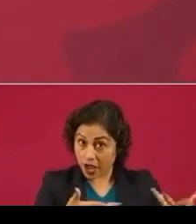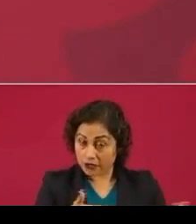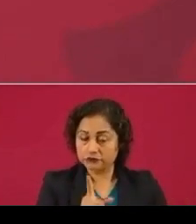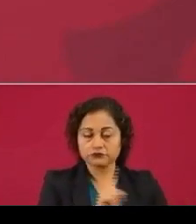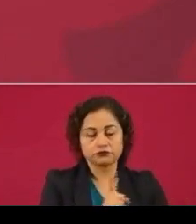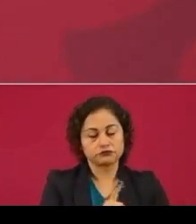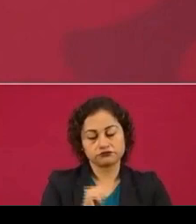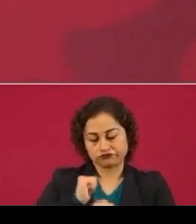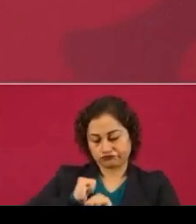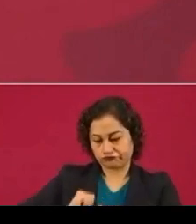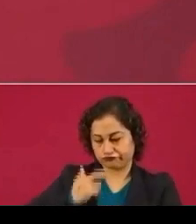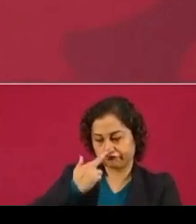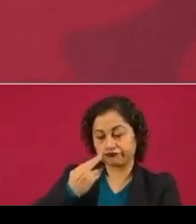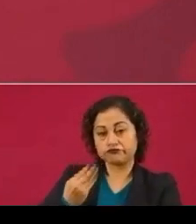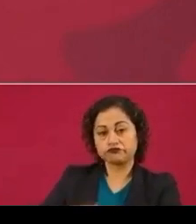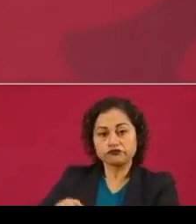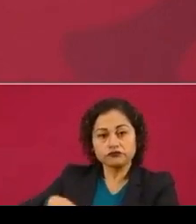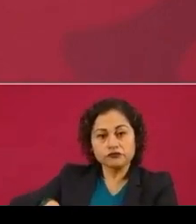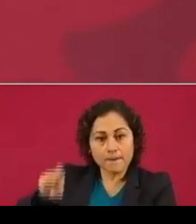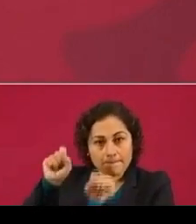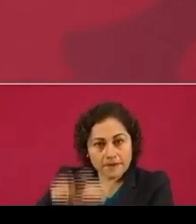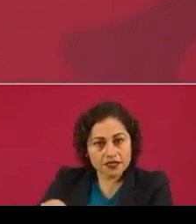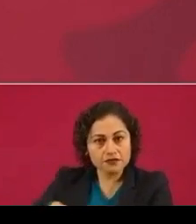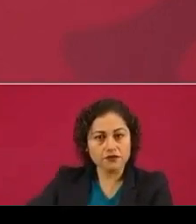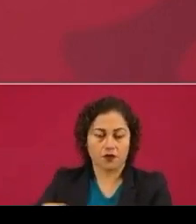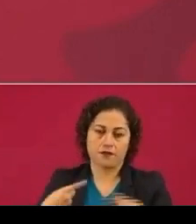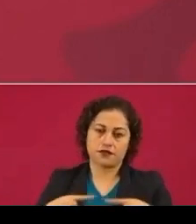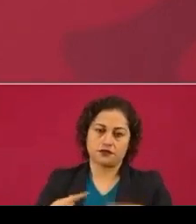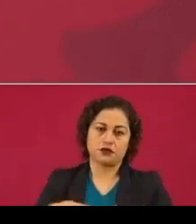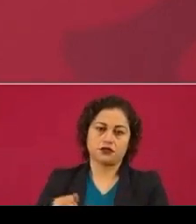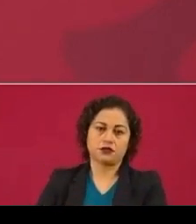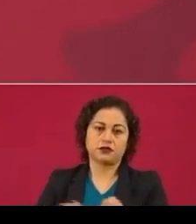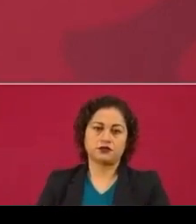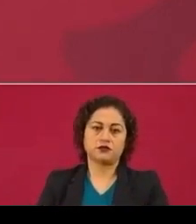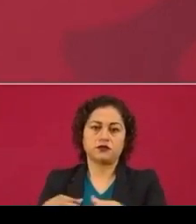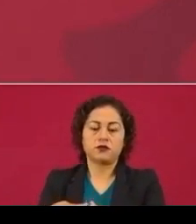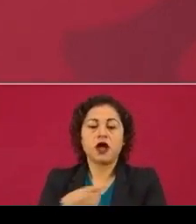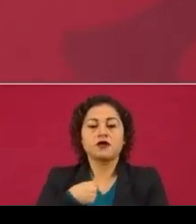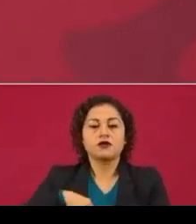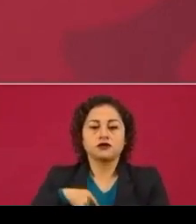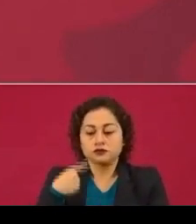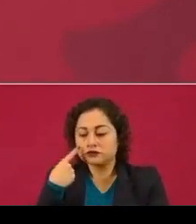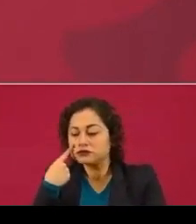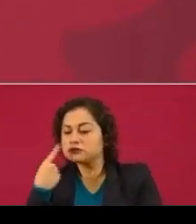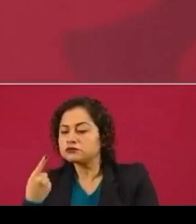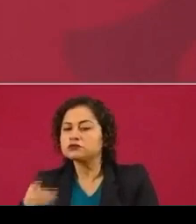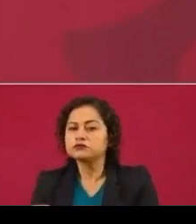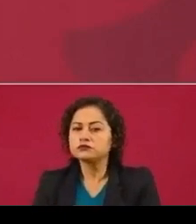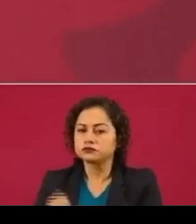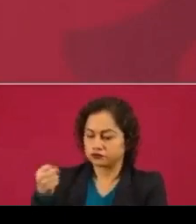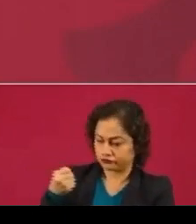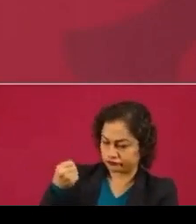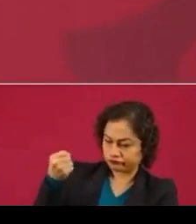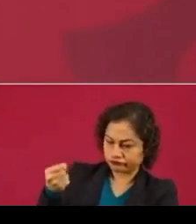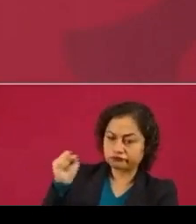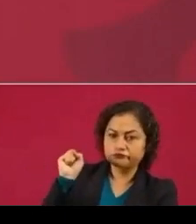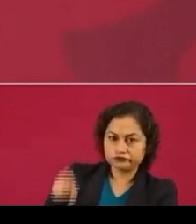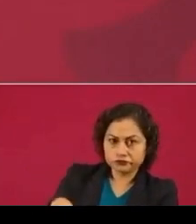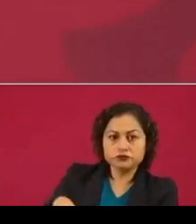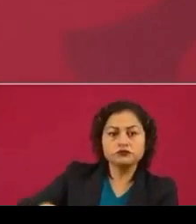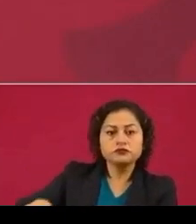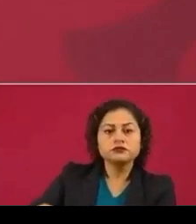hacemos es enviarles los recursos y ellos los administran con